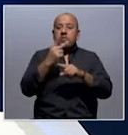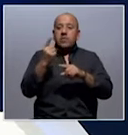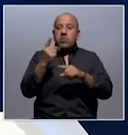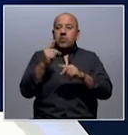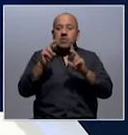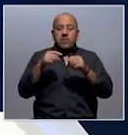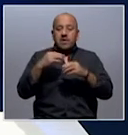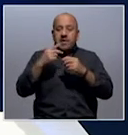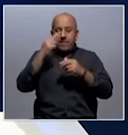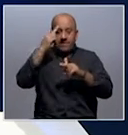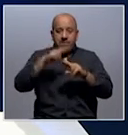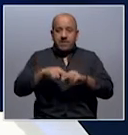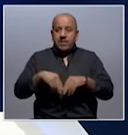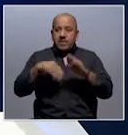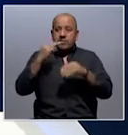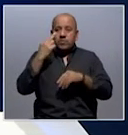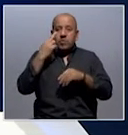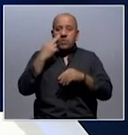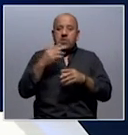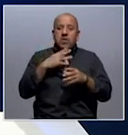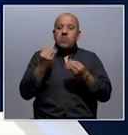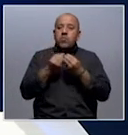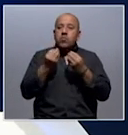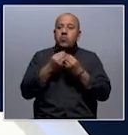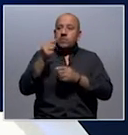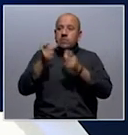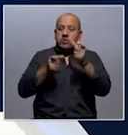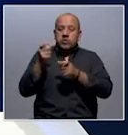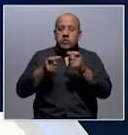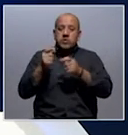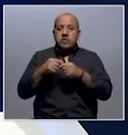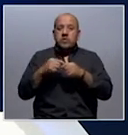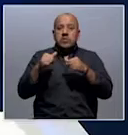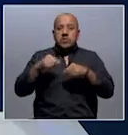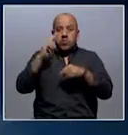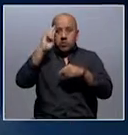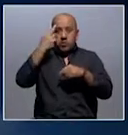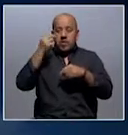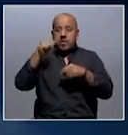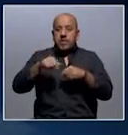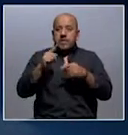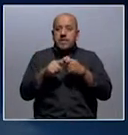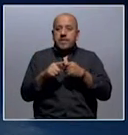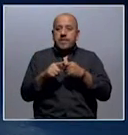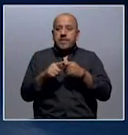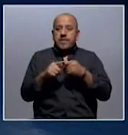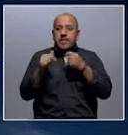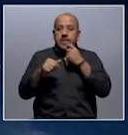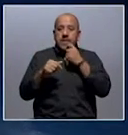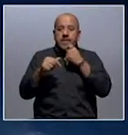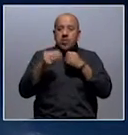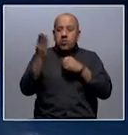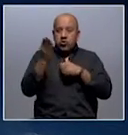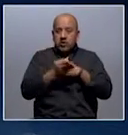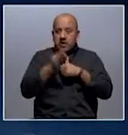obesidad el problema bueno que afecta a muchísima gente en el mundo en uruguay no es ajeno de ello de hecho los los índices de